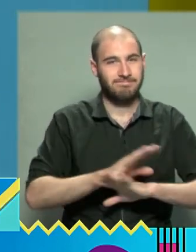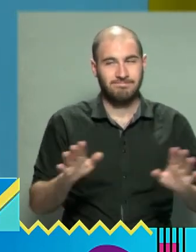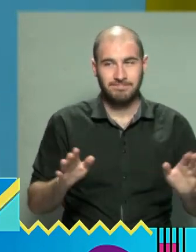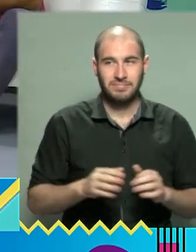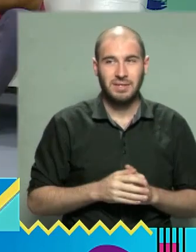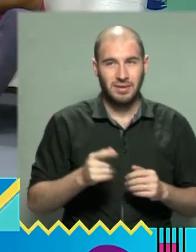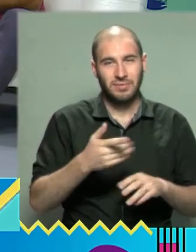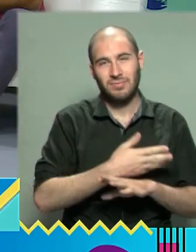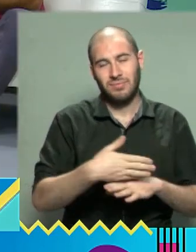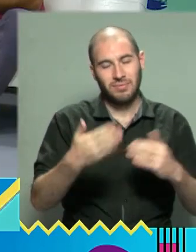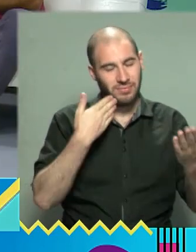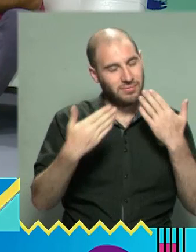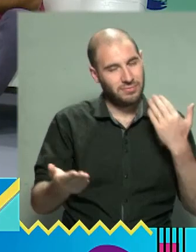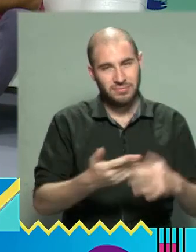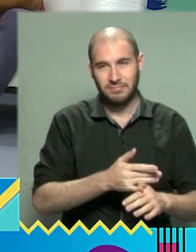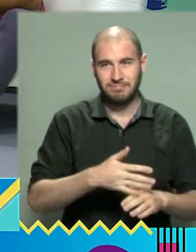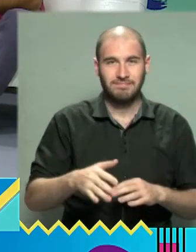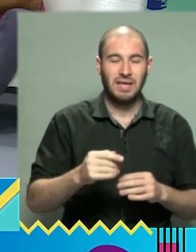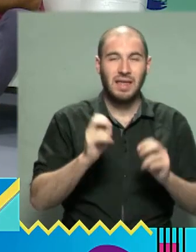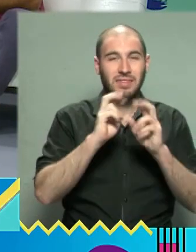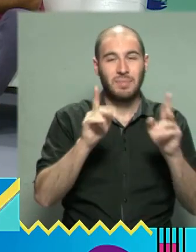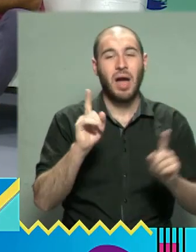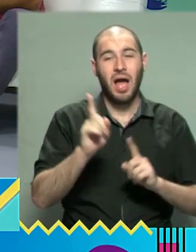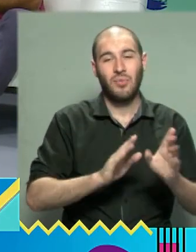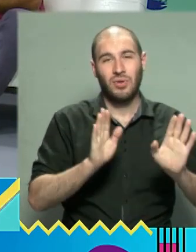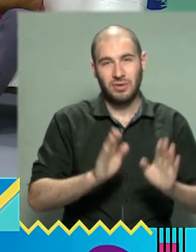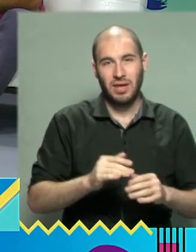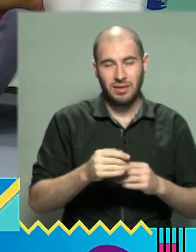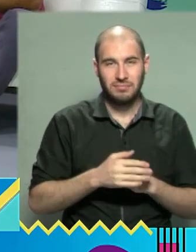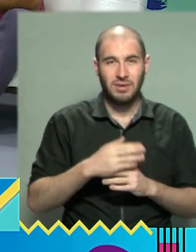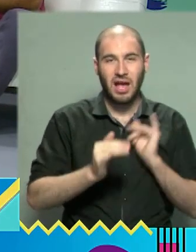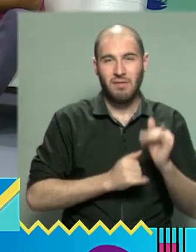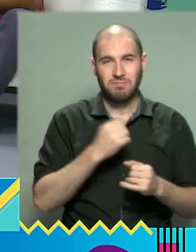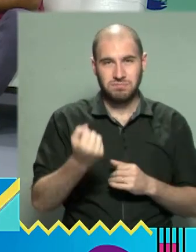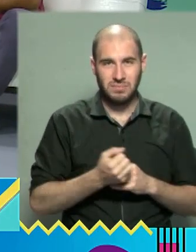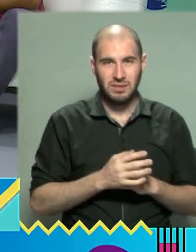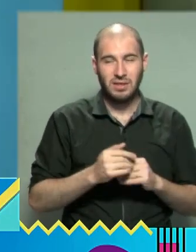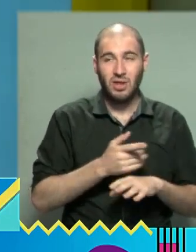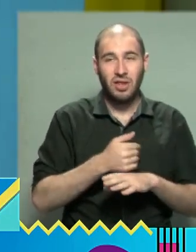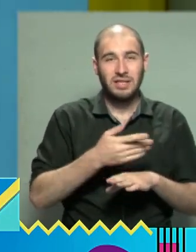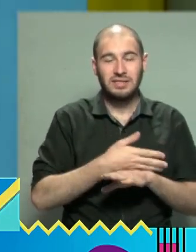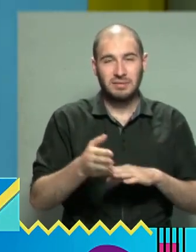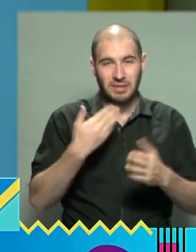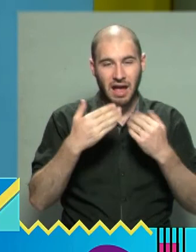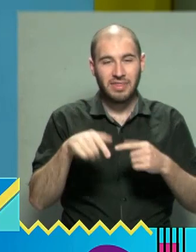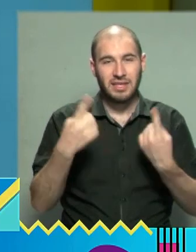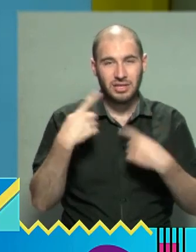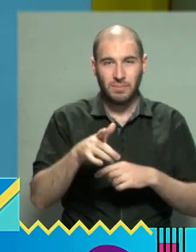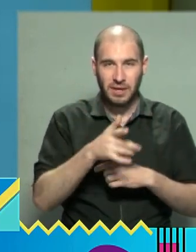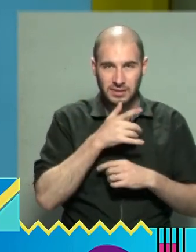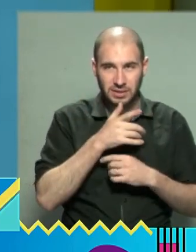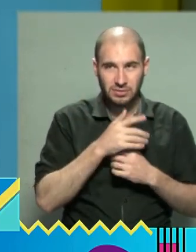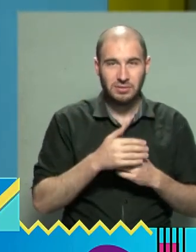supuesto quedaría para quedarse hablando muchísimo más. Quedaron algunos temas ahí dando vueltas, por supuesto, y vamos a seguir retomándolos aquí en Distintos